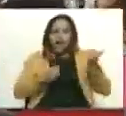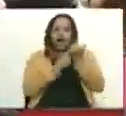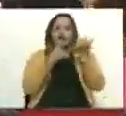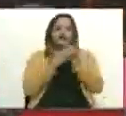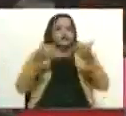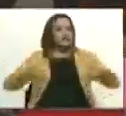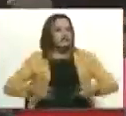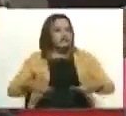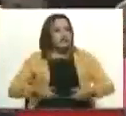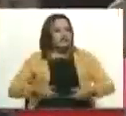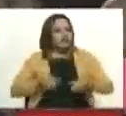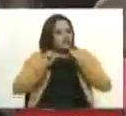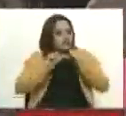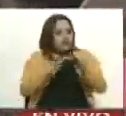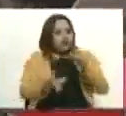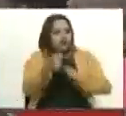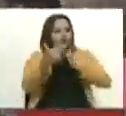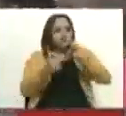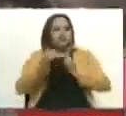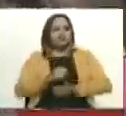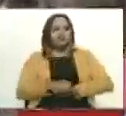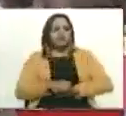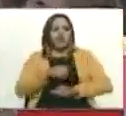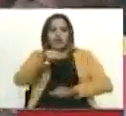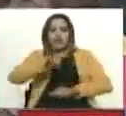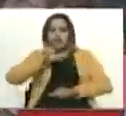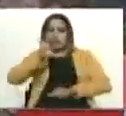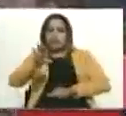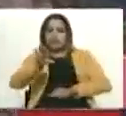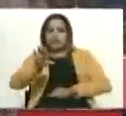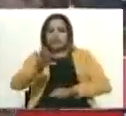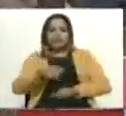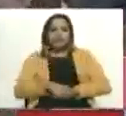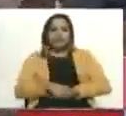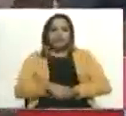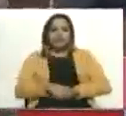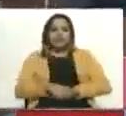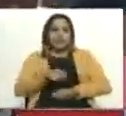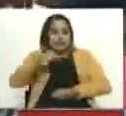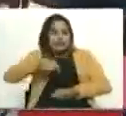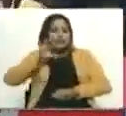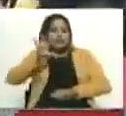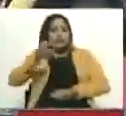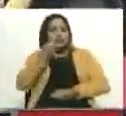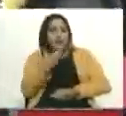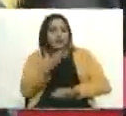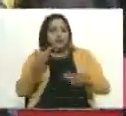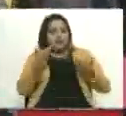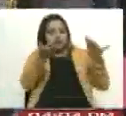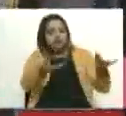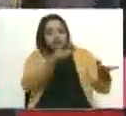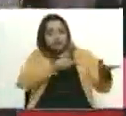lucha denodada para la construcción de este país y de esta patria buena que nos legó Hugo Chávez.